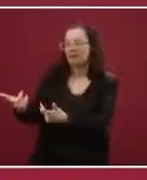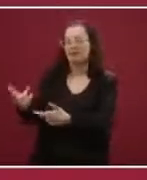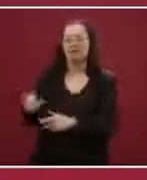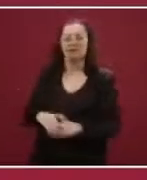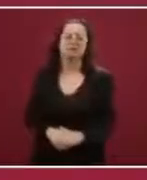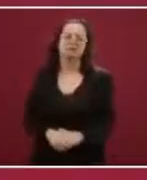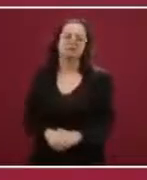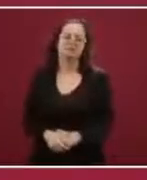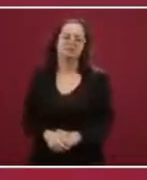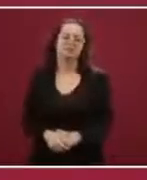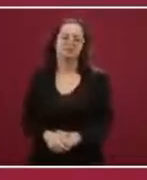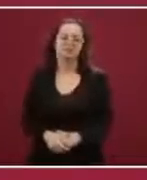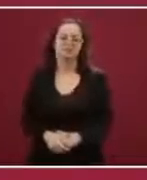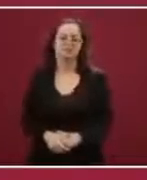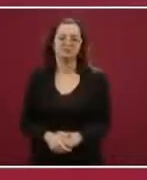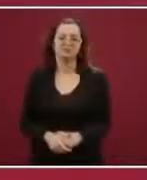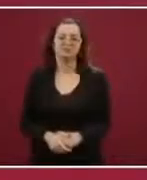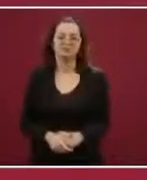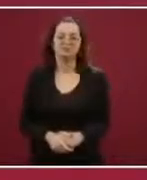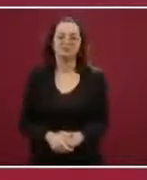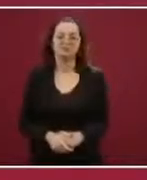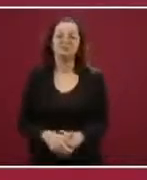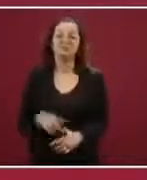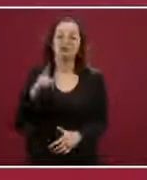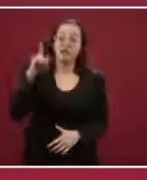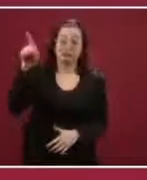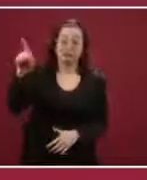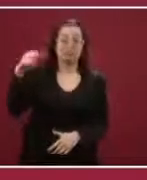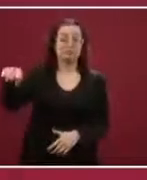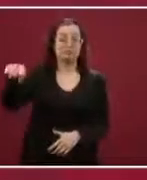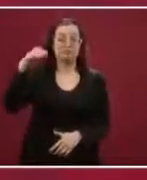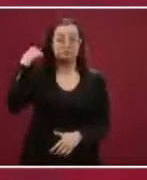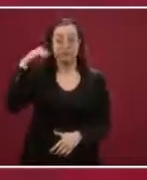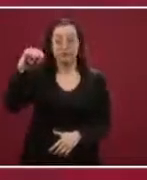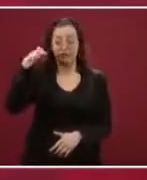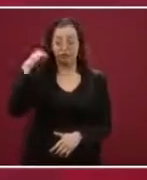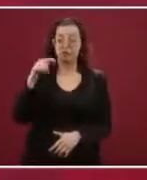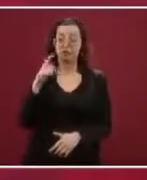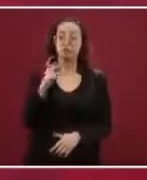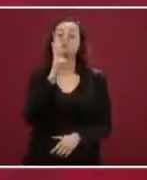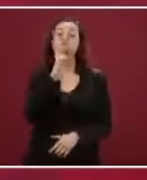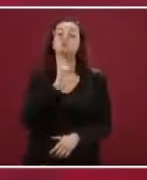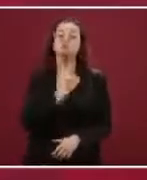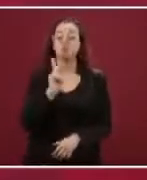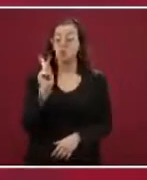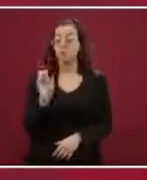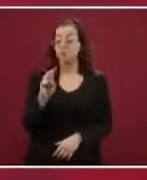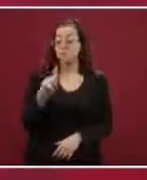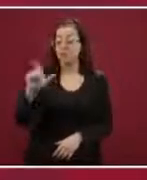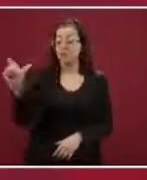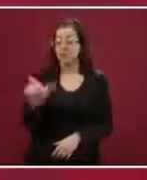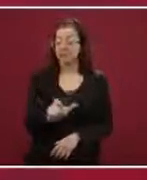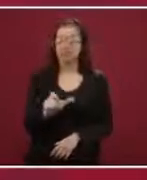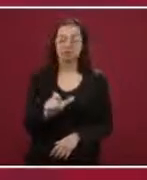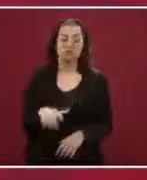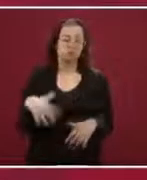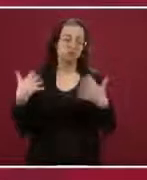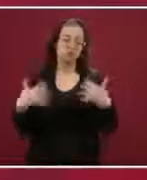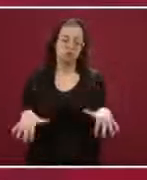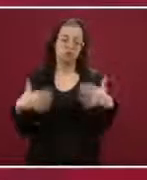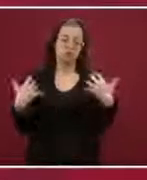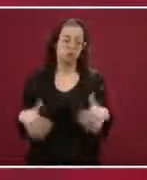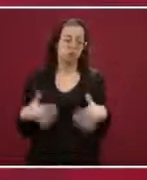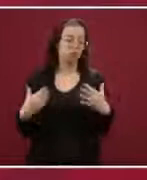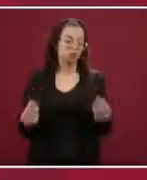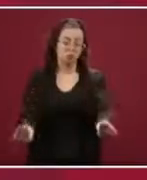Allá en Tabasco, cuando estaba el auge de Pemex, el boom petrolero, cuando nos decían que nos